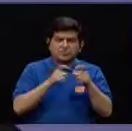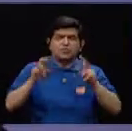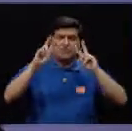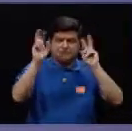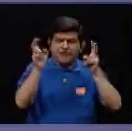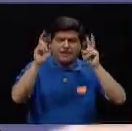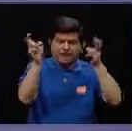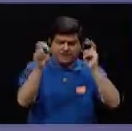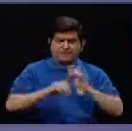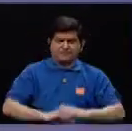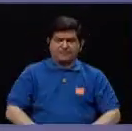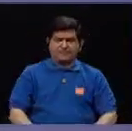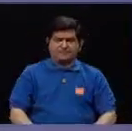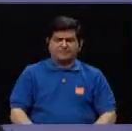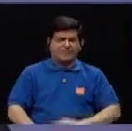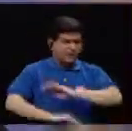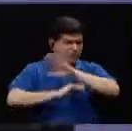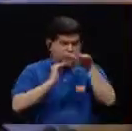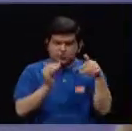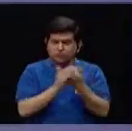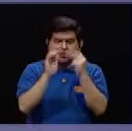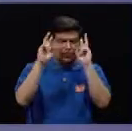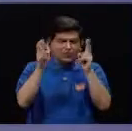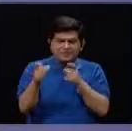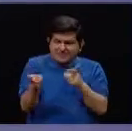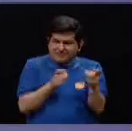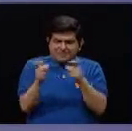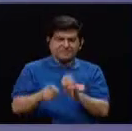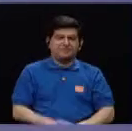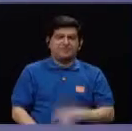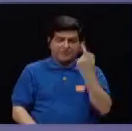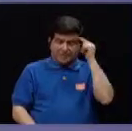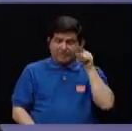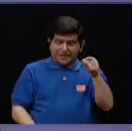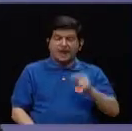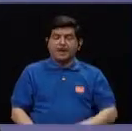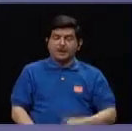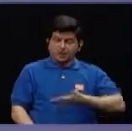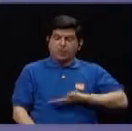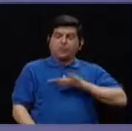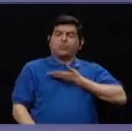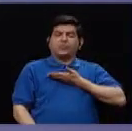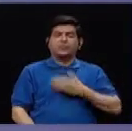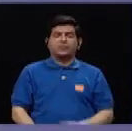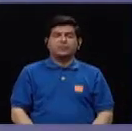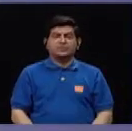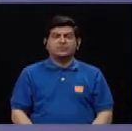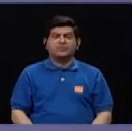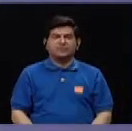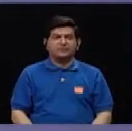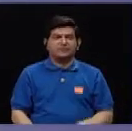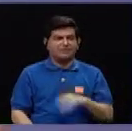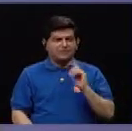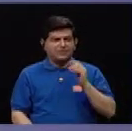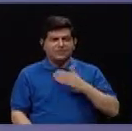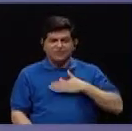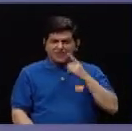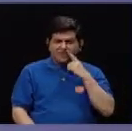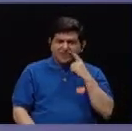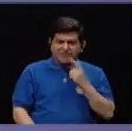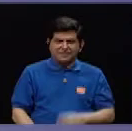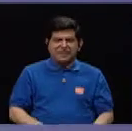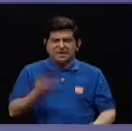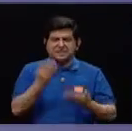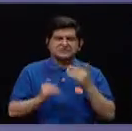ese tema, lo dominaba de atrás para adelante, entonces fue para él un motivo de orgullo. Él era como muy, ¿verdad?,